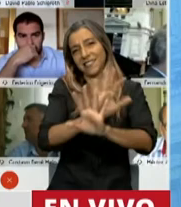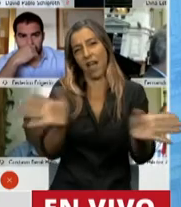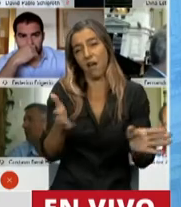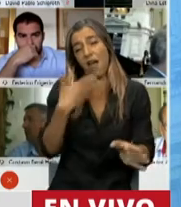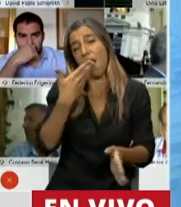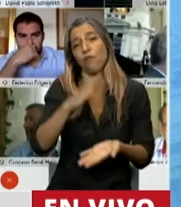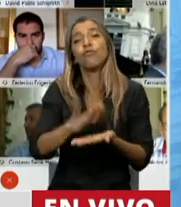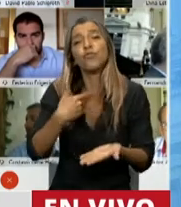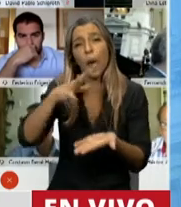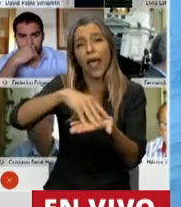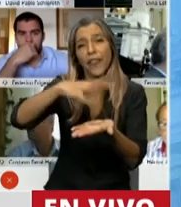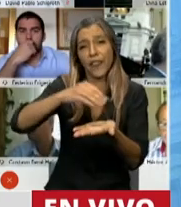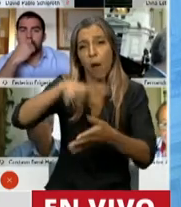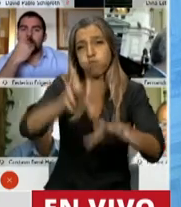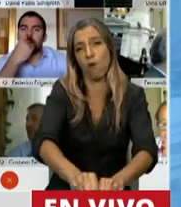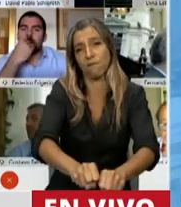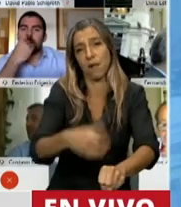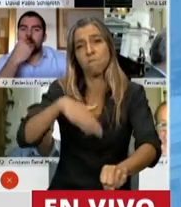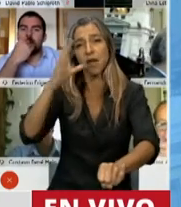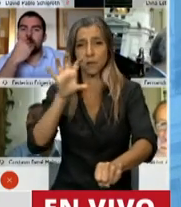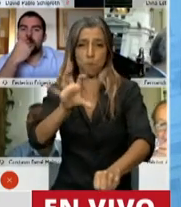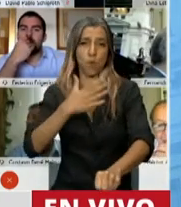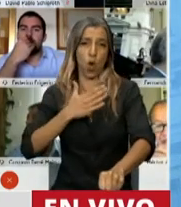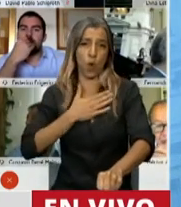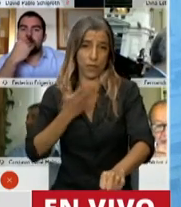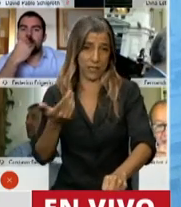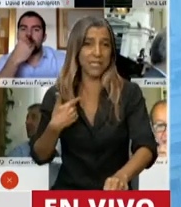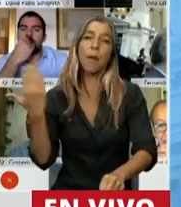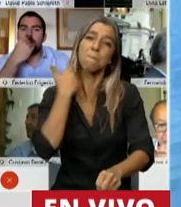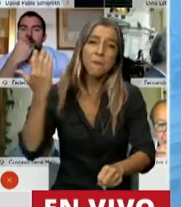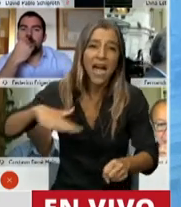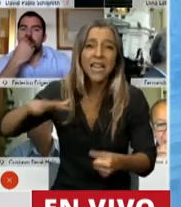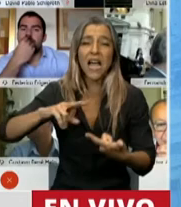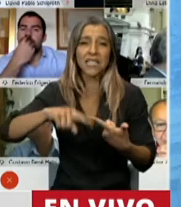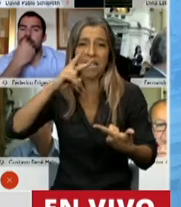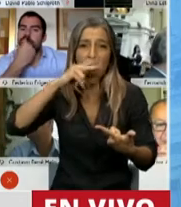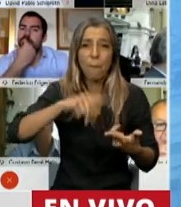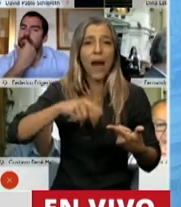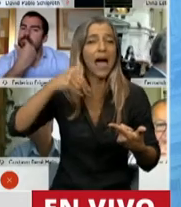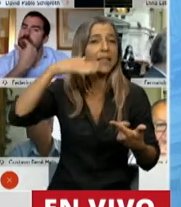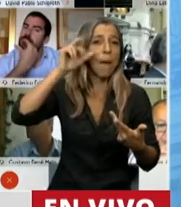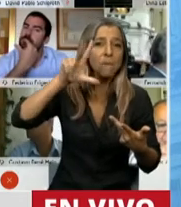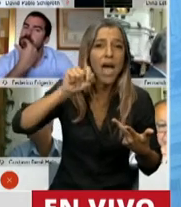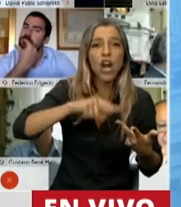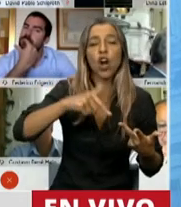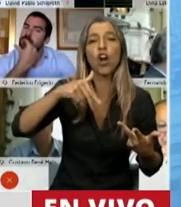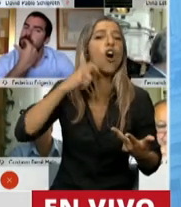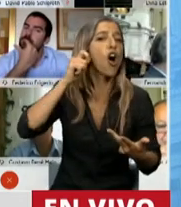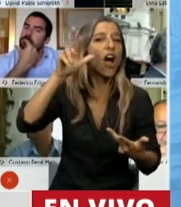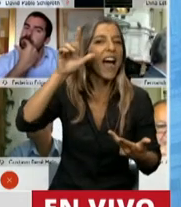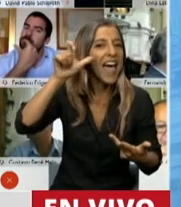todo el país y en particular en mi provincia. La Matanza, La Plata, Merlo, Guernica,